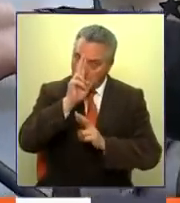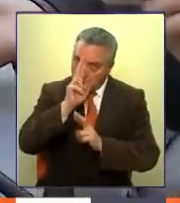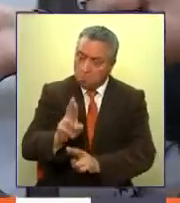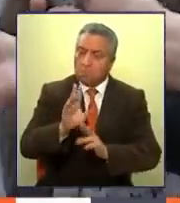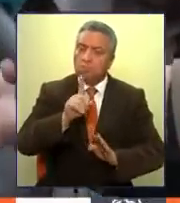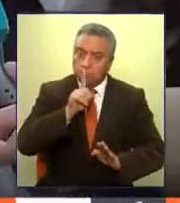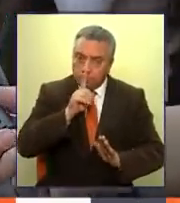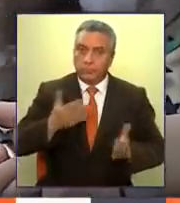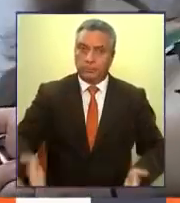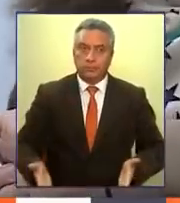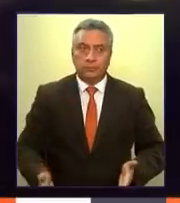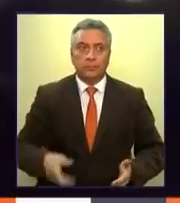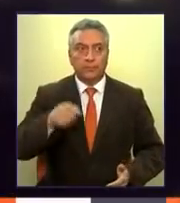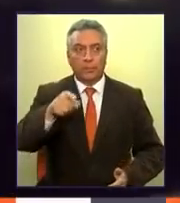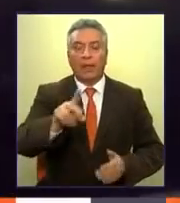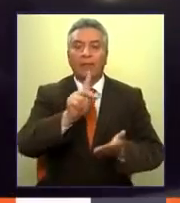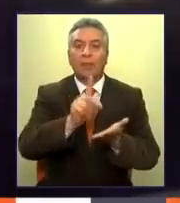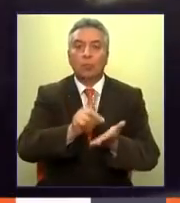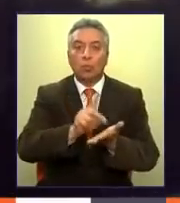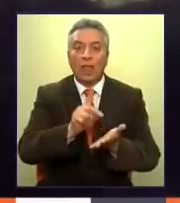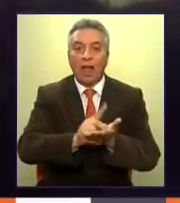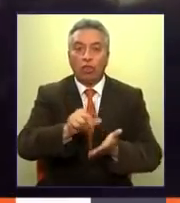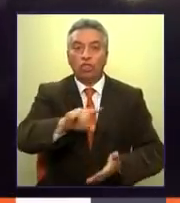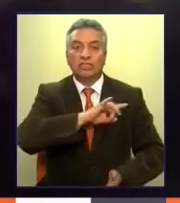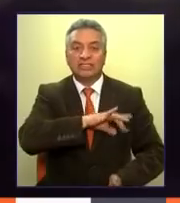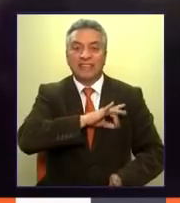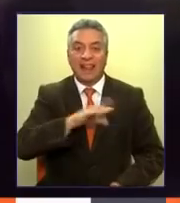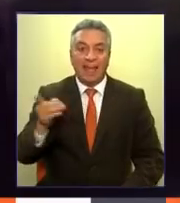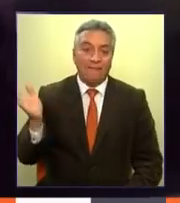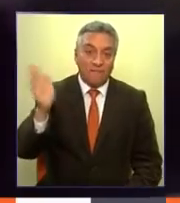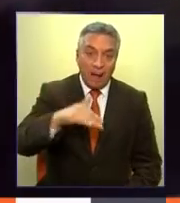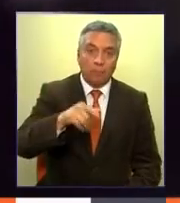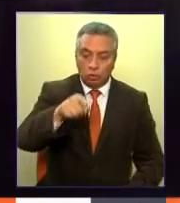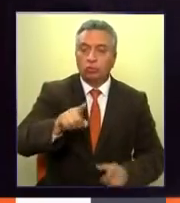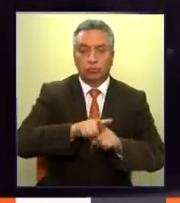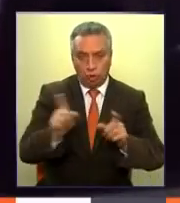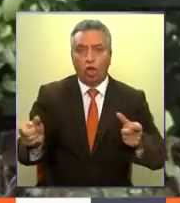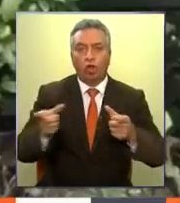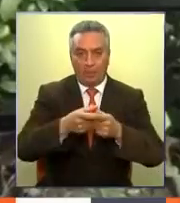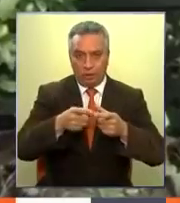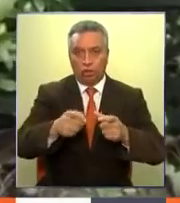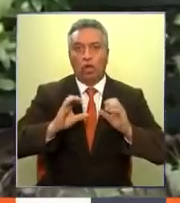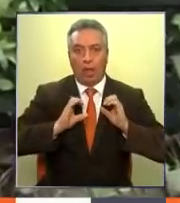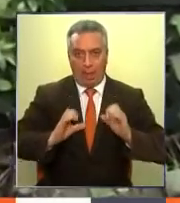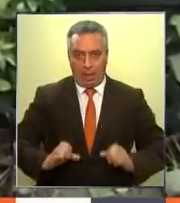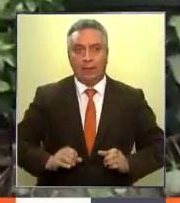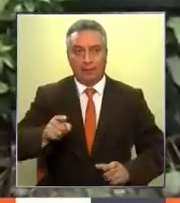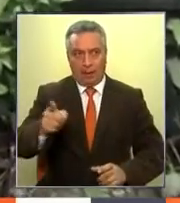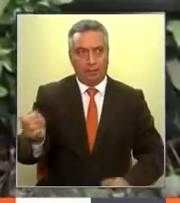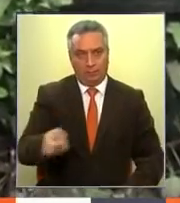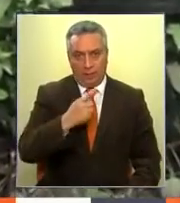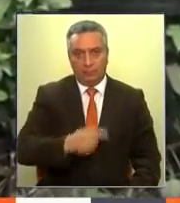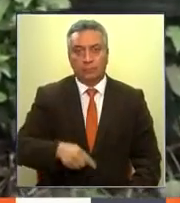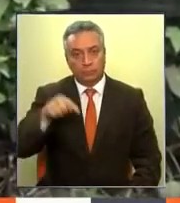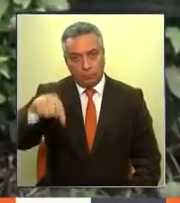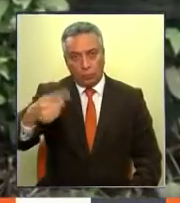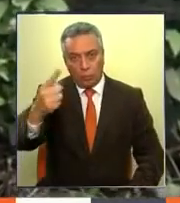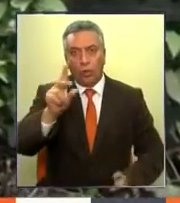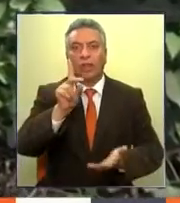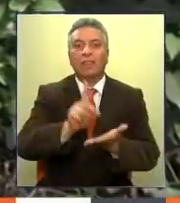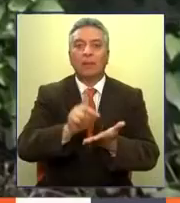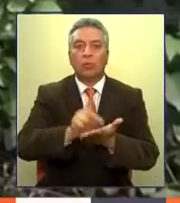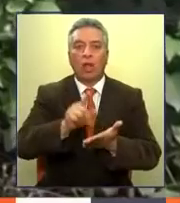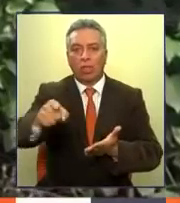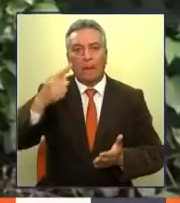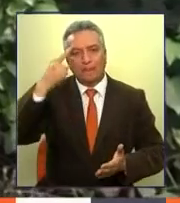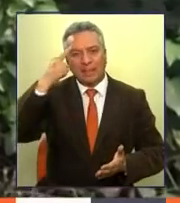Chile Vamos anunciaron que llevarán a Hugo Gutiérrez a la Comisión de Ética de la Cámara Baja. Aquí lo que vemos es un diputado que se cree al margen de la